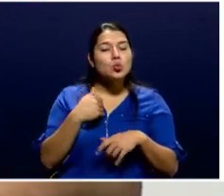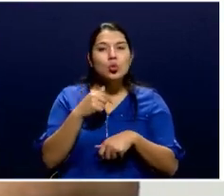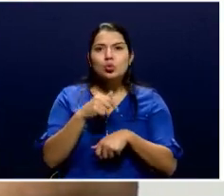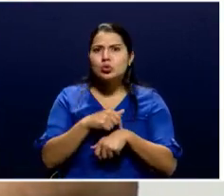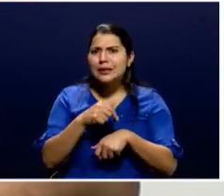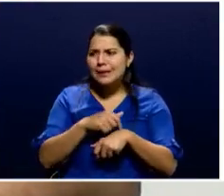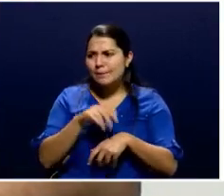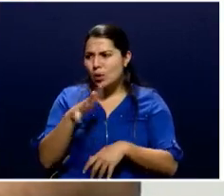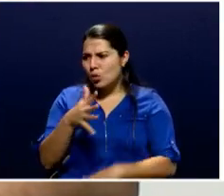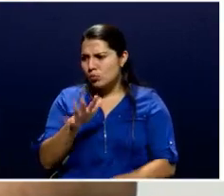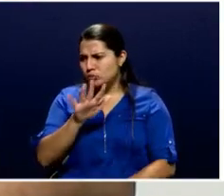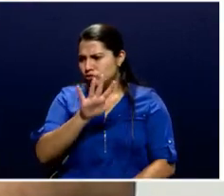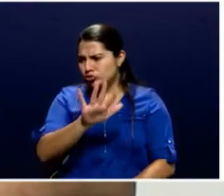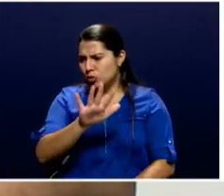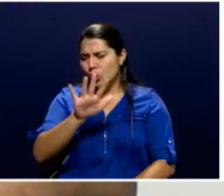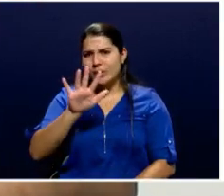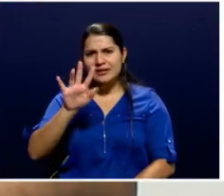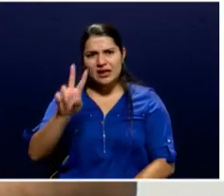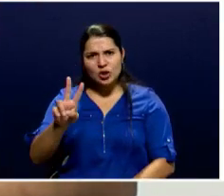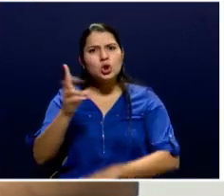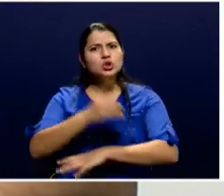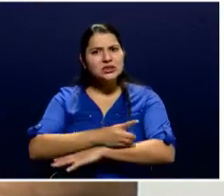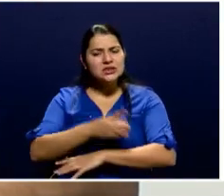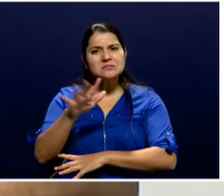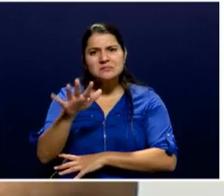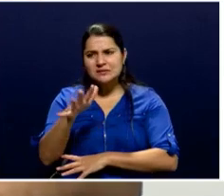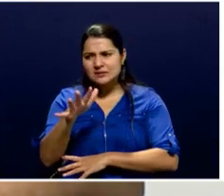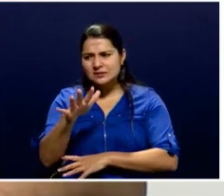como de 52 días,